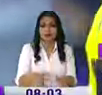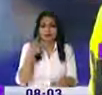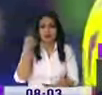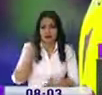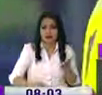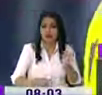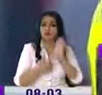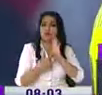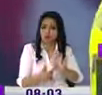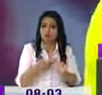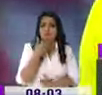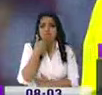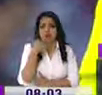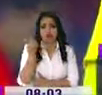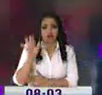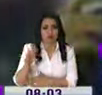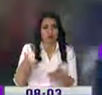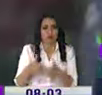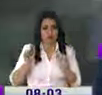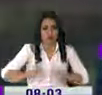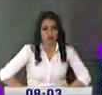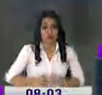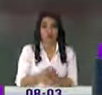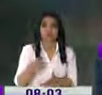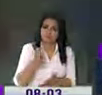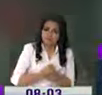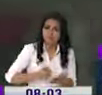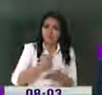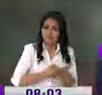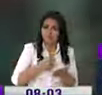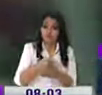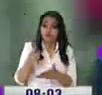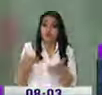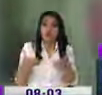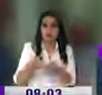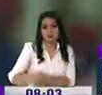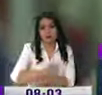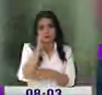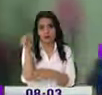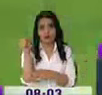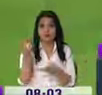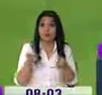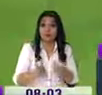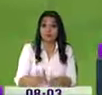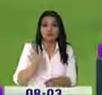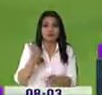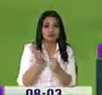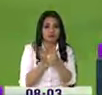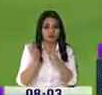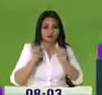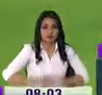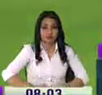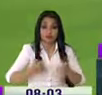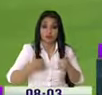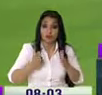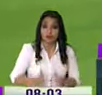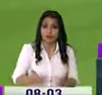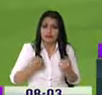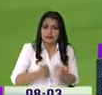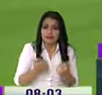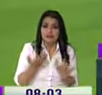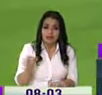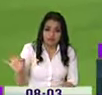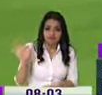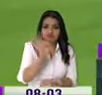los mejores en su equipo, que pelean por la causa de su club, mucho más cuando es su selección. Jugadores que intentan ganar su puesto